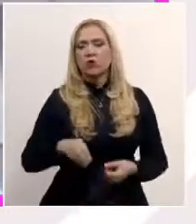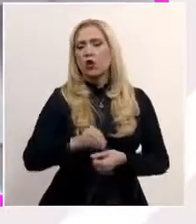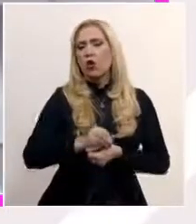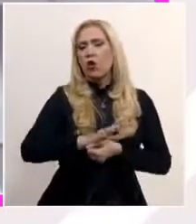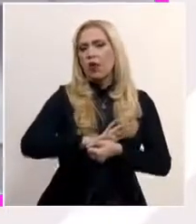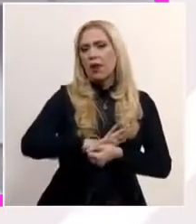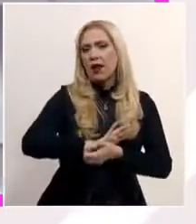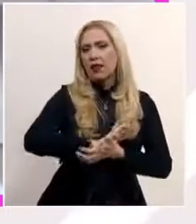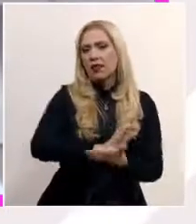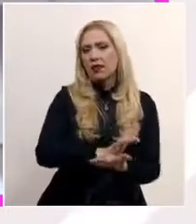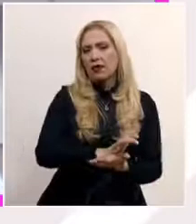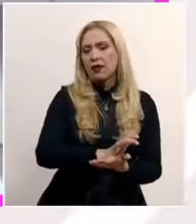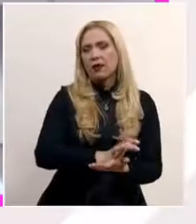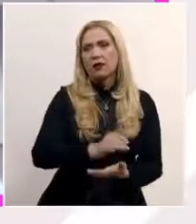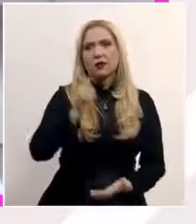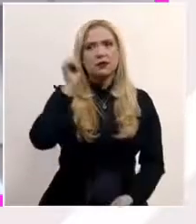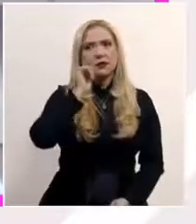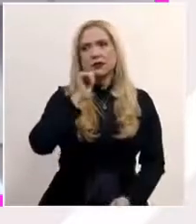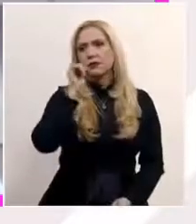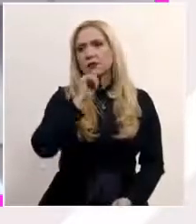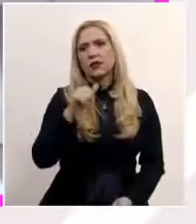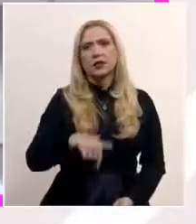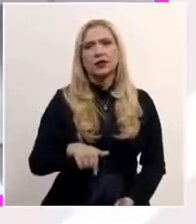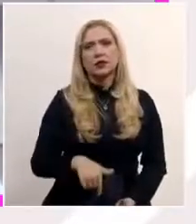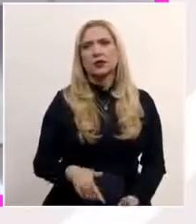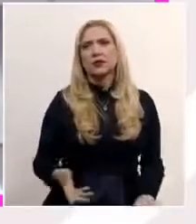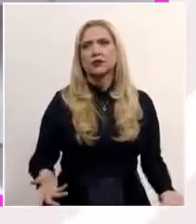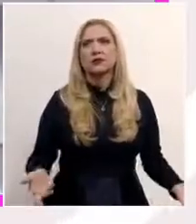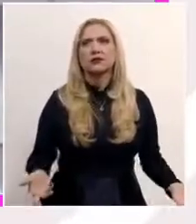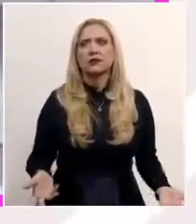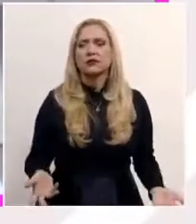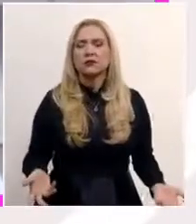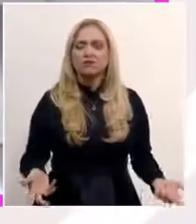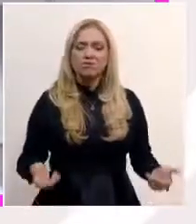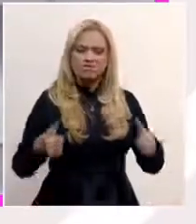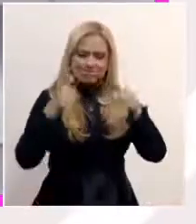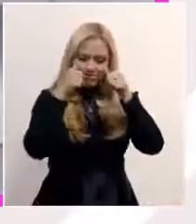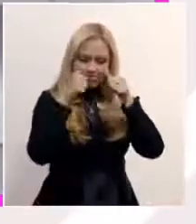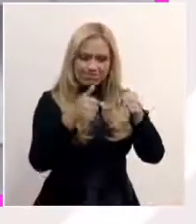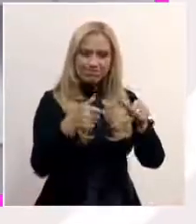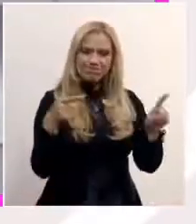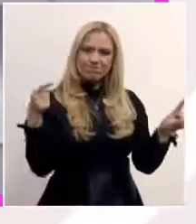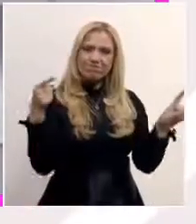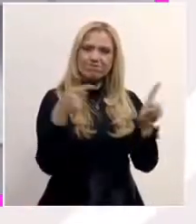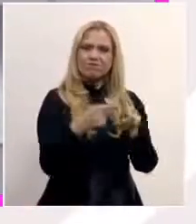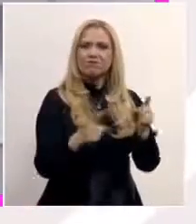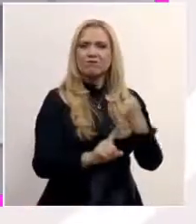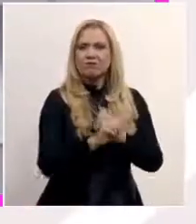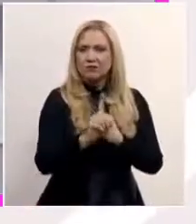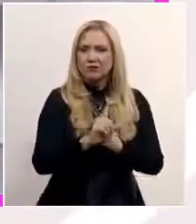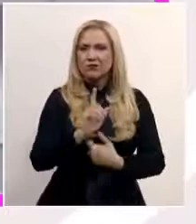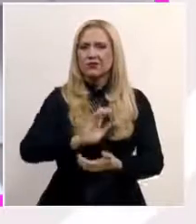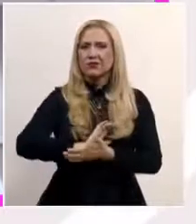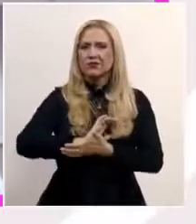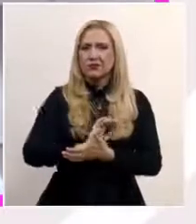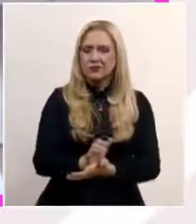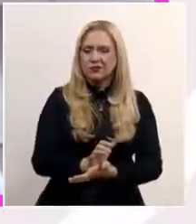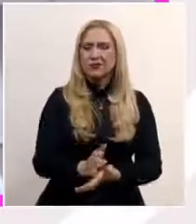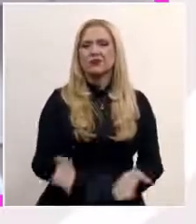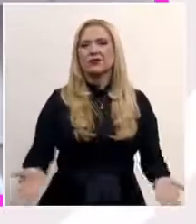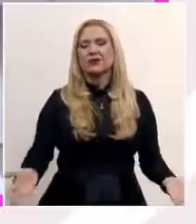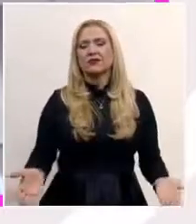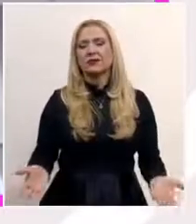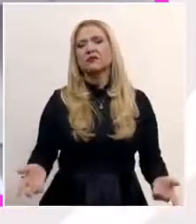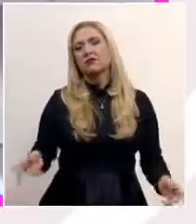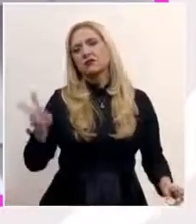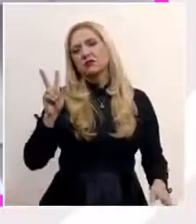sea, de entrada lo tenemos como un caso, todos los problemas de discriminación nos competen,